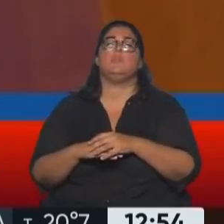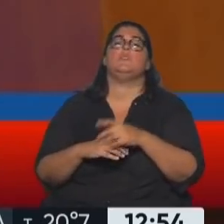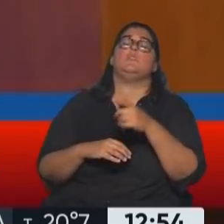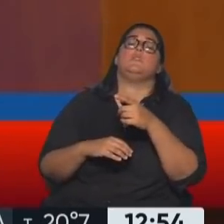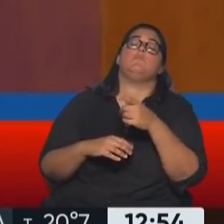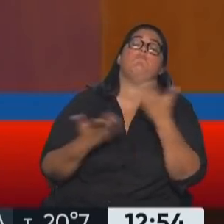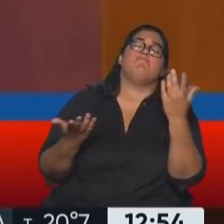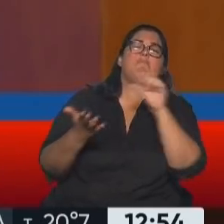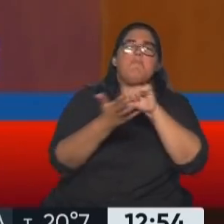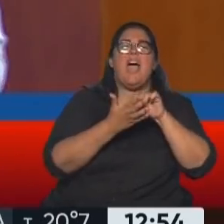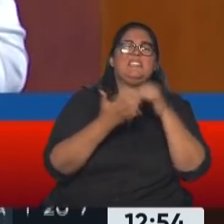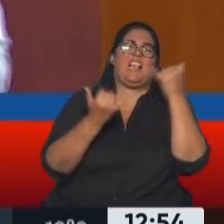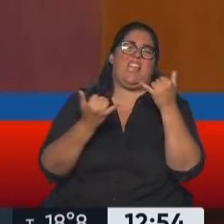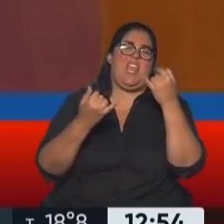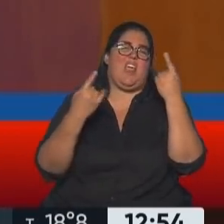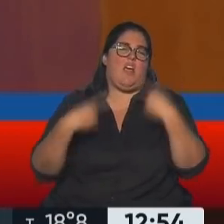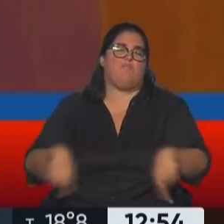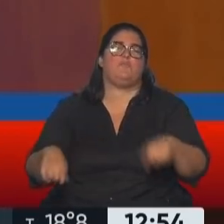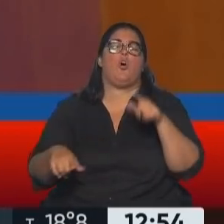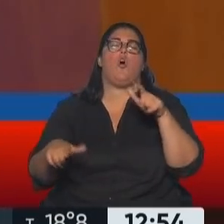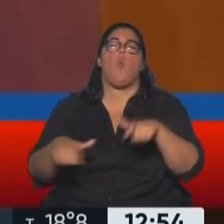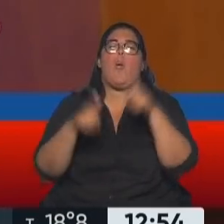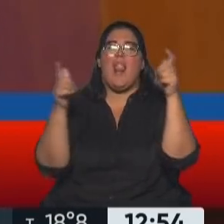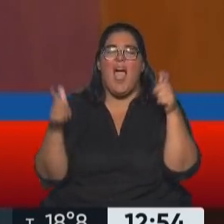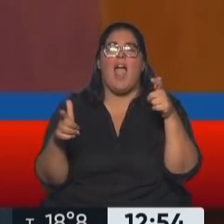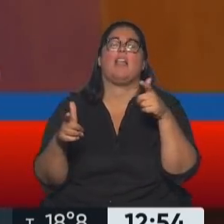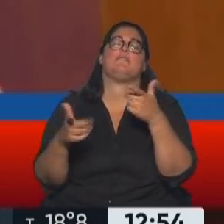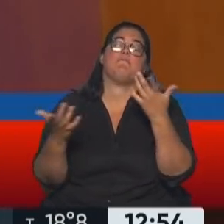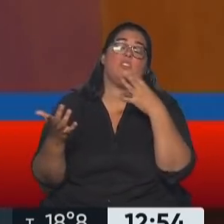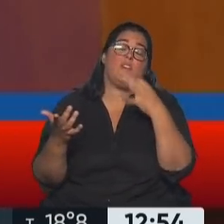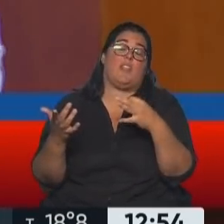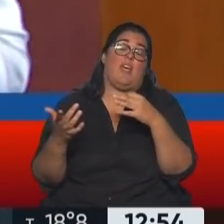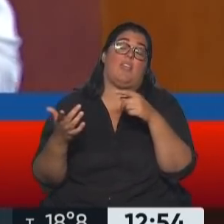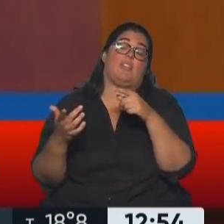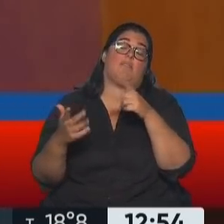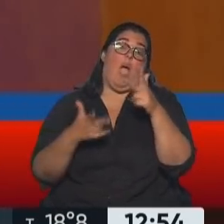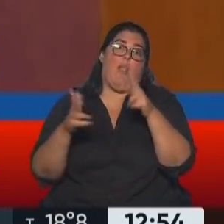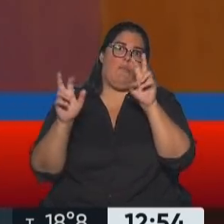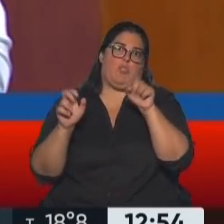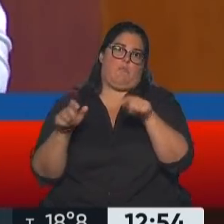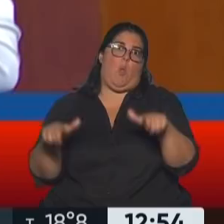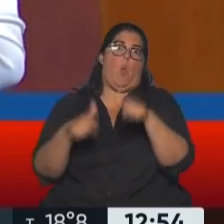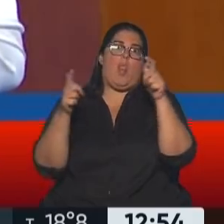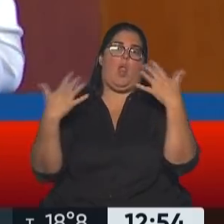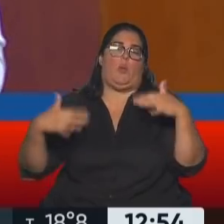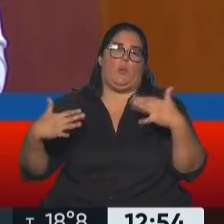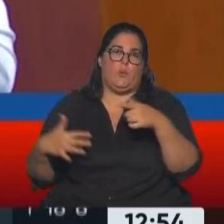armas nucleares, pero bueno, por supuesto el tema genera alarma, ¿no? Por las armas de las que estamos hablando y fue uno de los